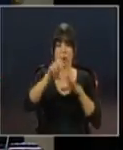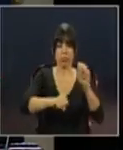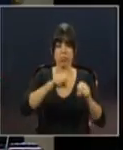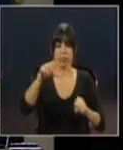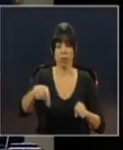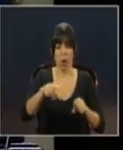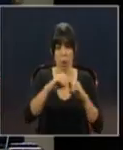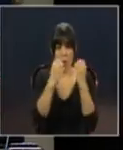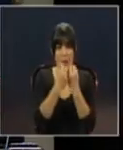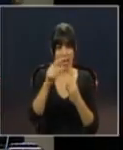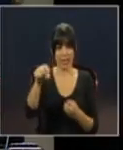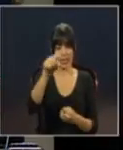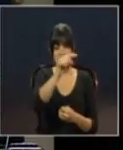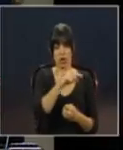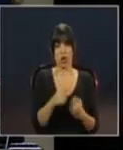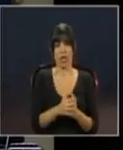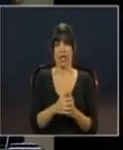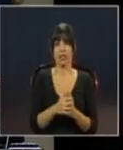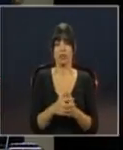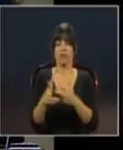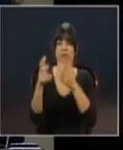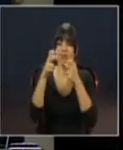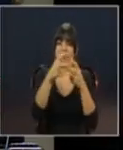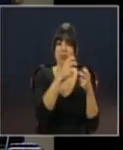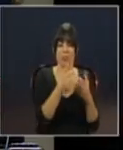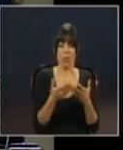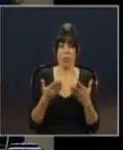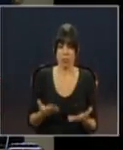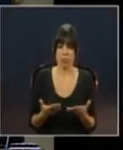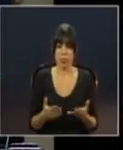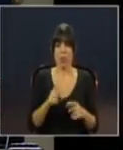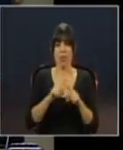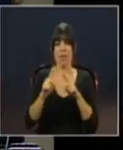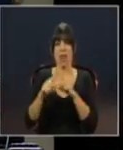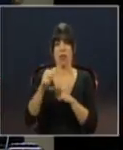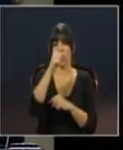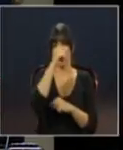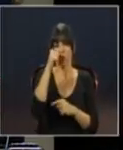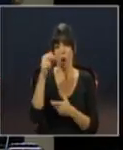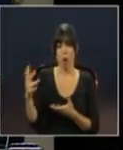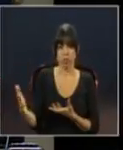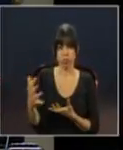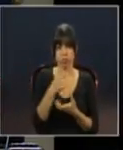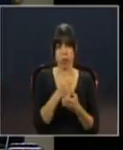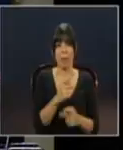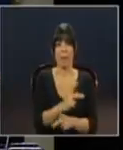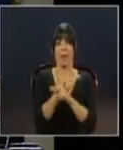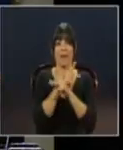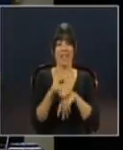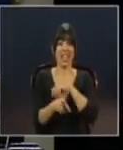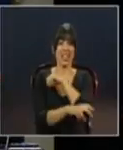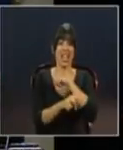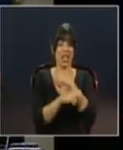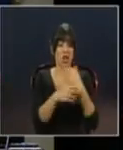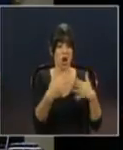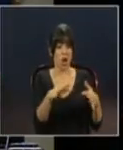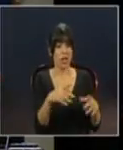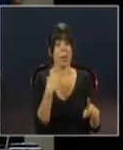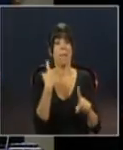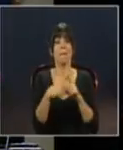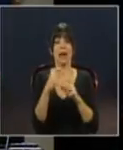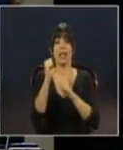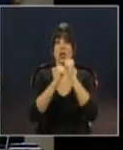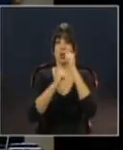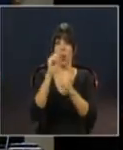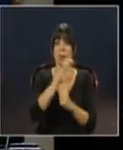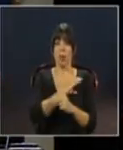estas organizaciones, al decomiso de toneladas de drogas, a la prevención del delito común y la dotación de infraestructura